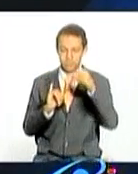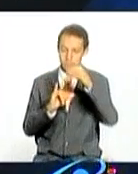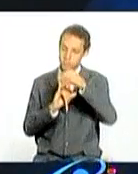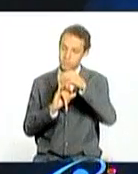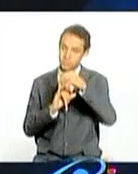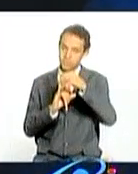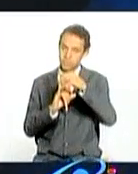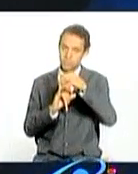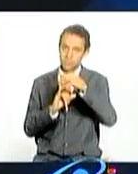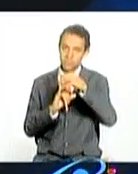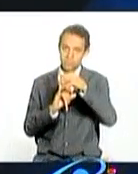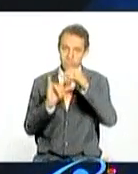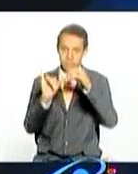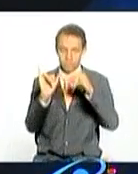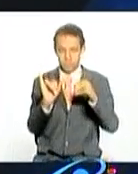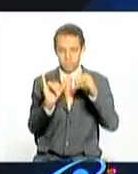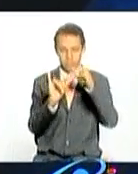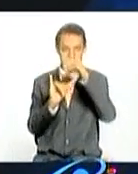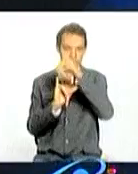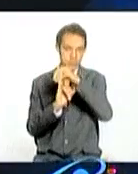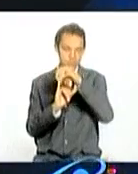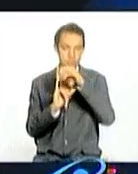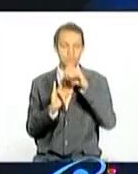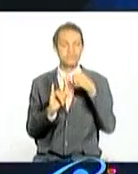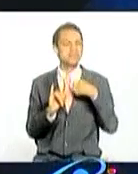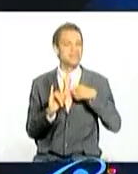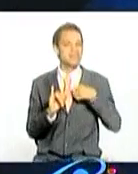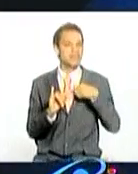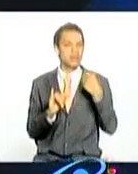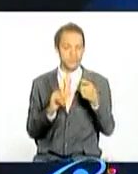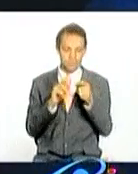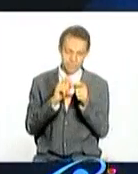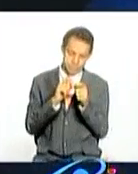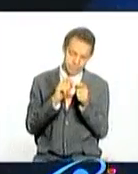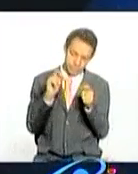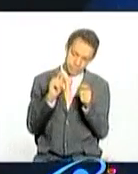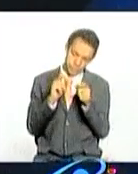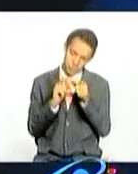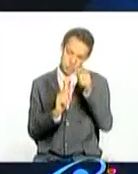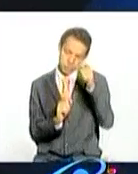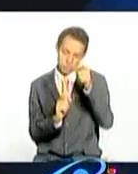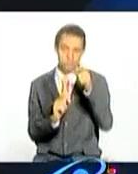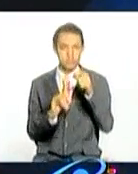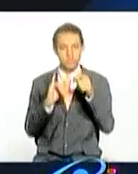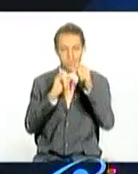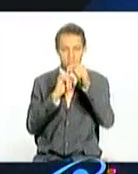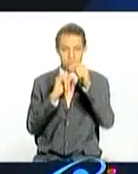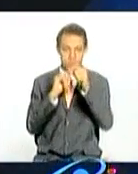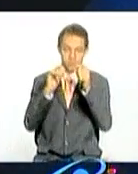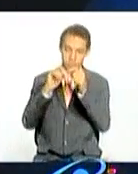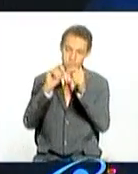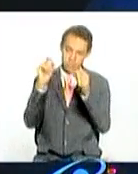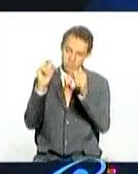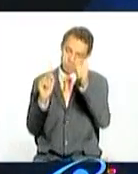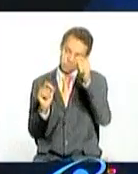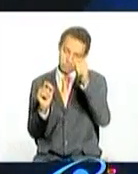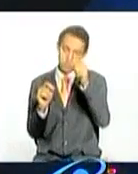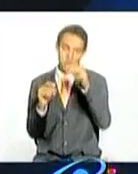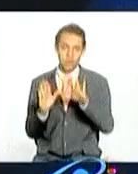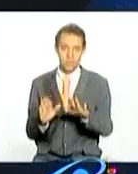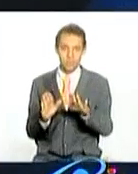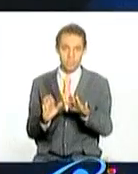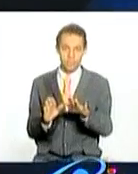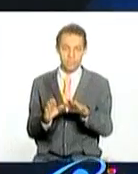lado y lado, ¿sí? Los tenemos que medir y cuando vemos estos pequeños folículos alrededor de